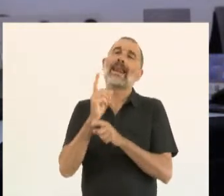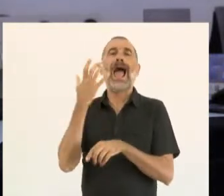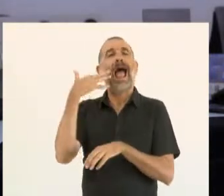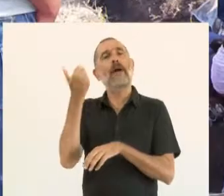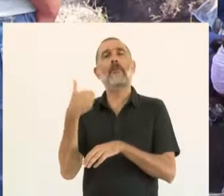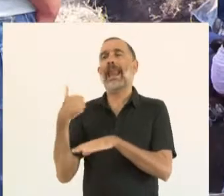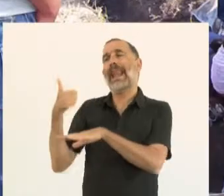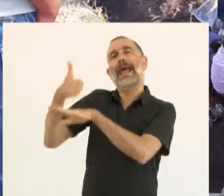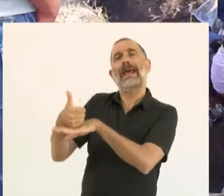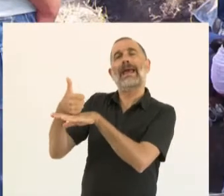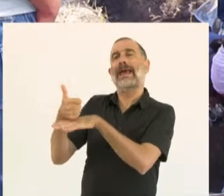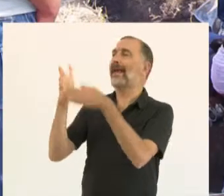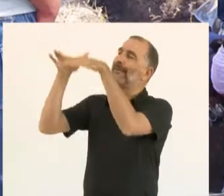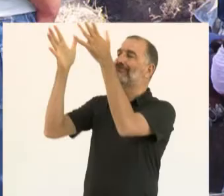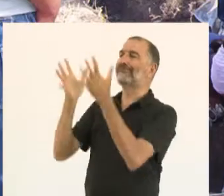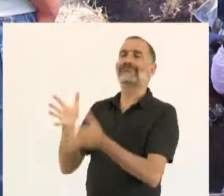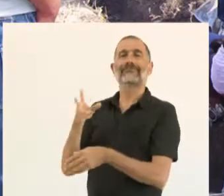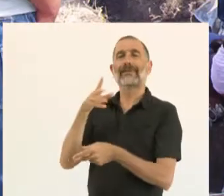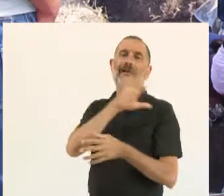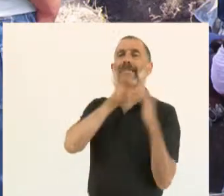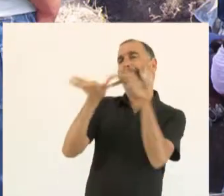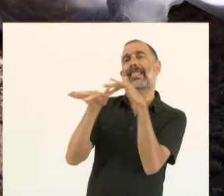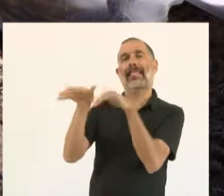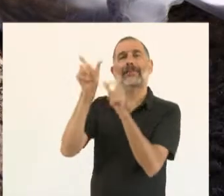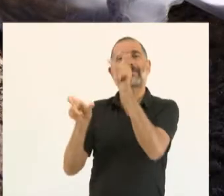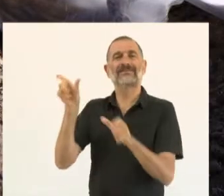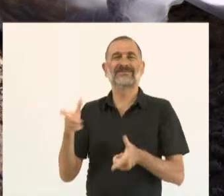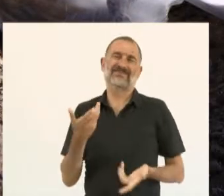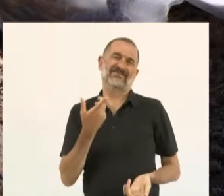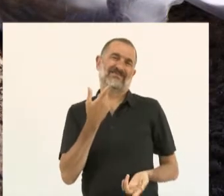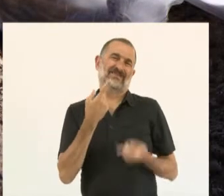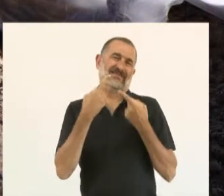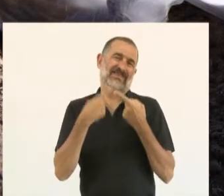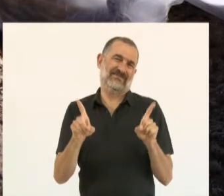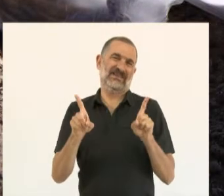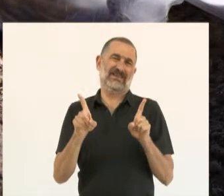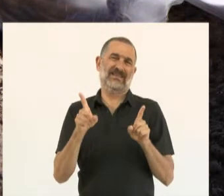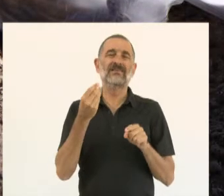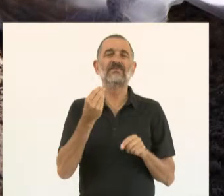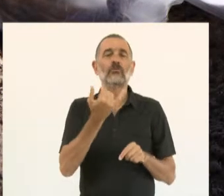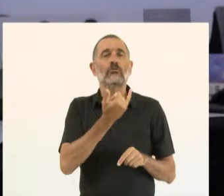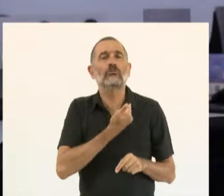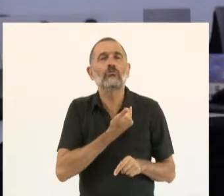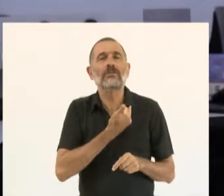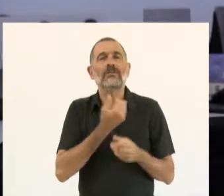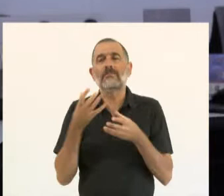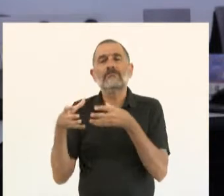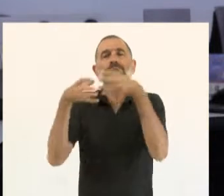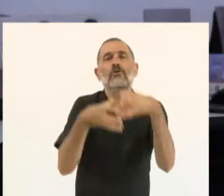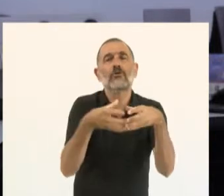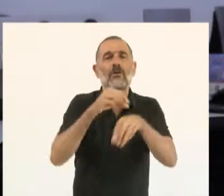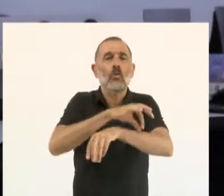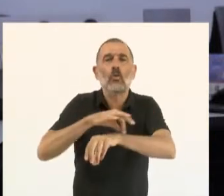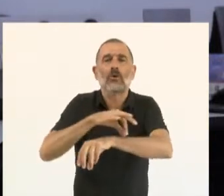gente. Ahora, la investigación es otra cosa. El destino final de los restos sería, si existe